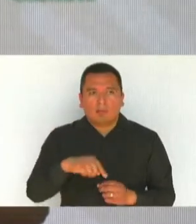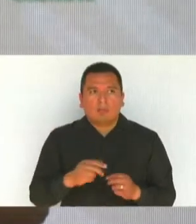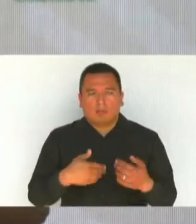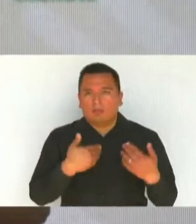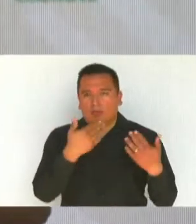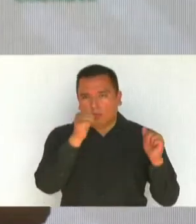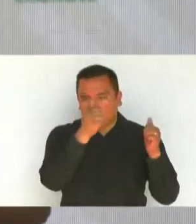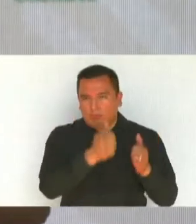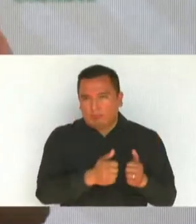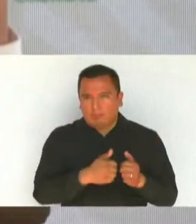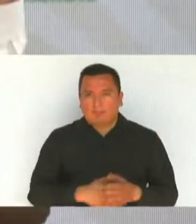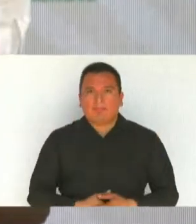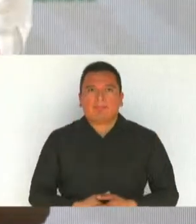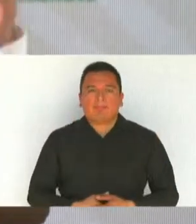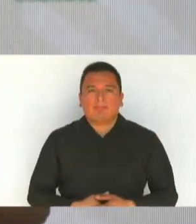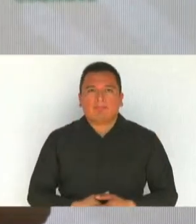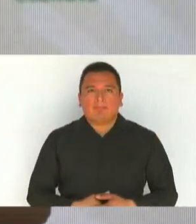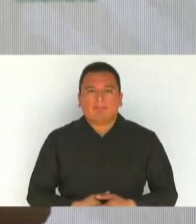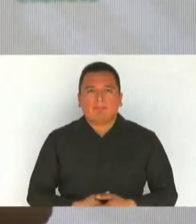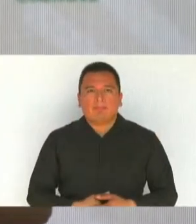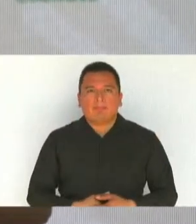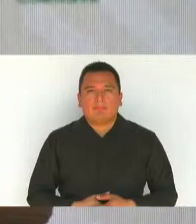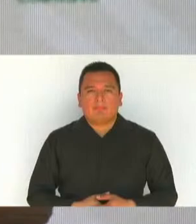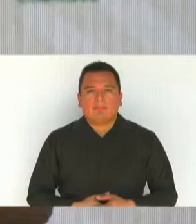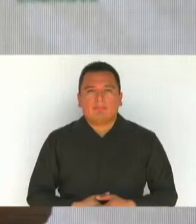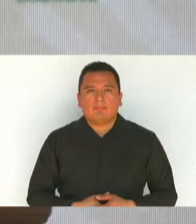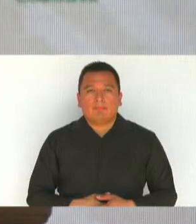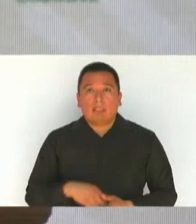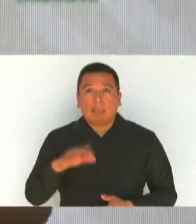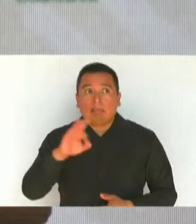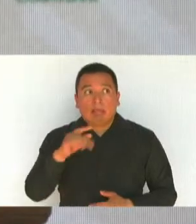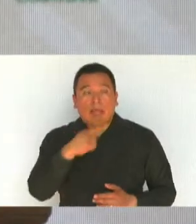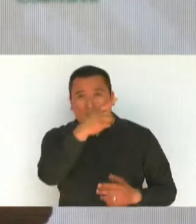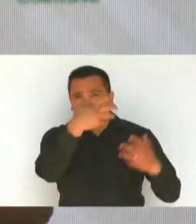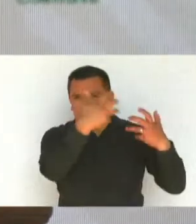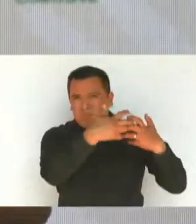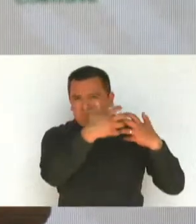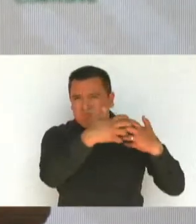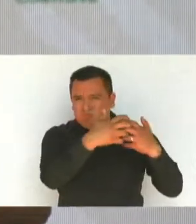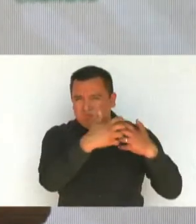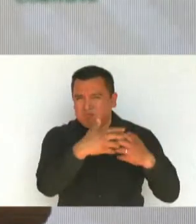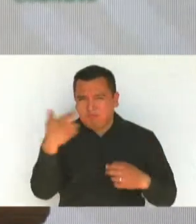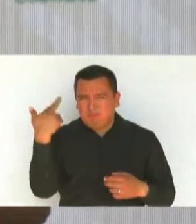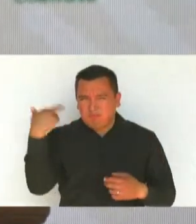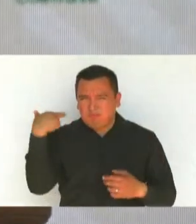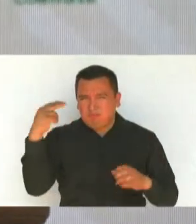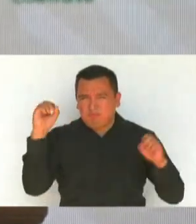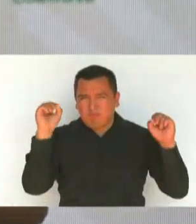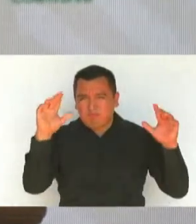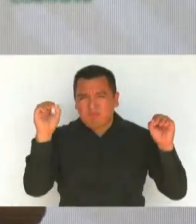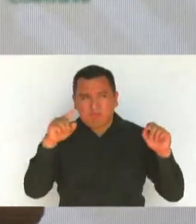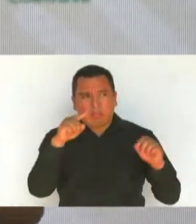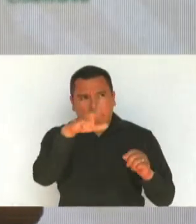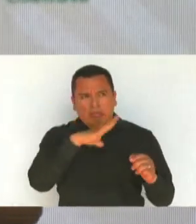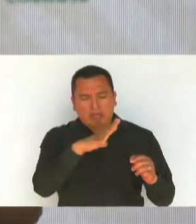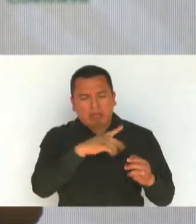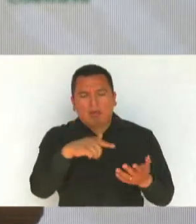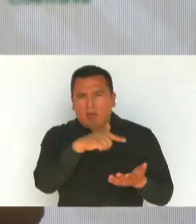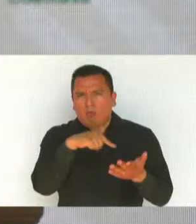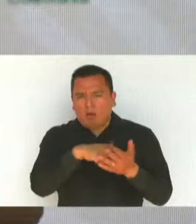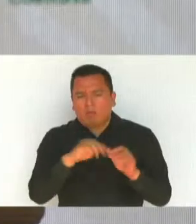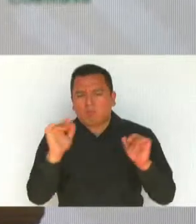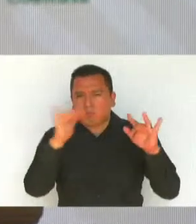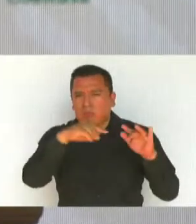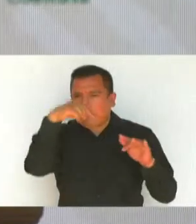afuera. Si suena alguna alarma de la planta, este es el punto de reunión precisamente, entonces no